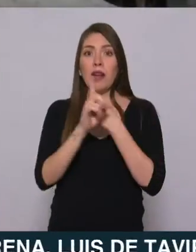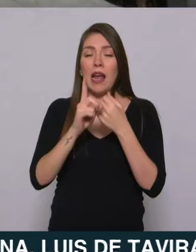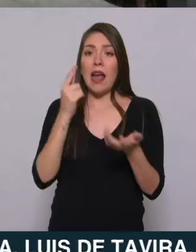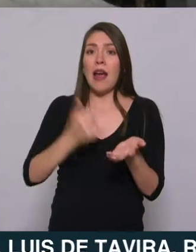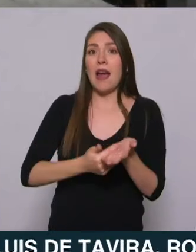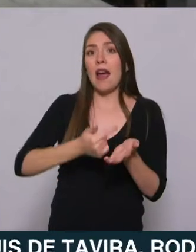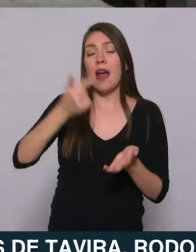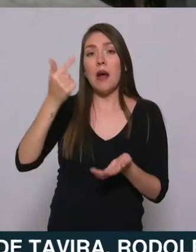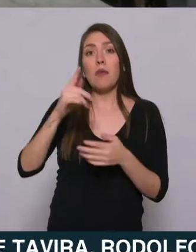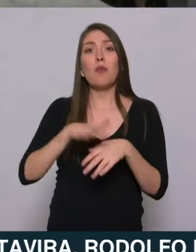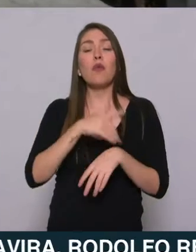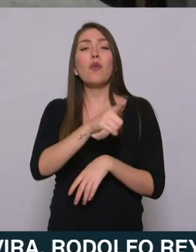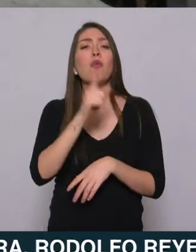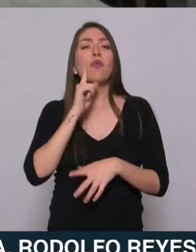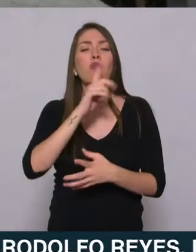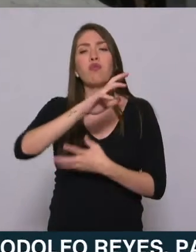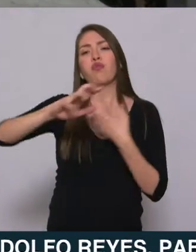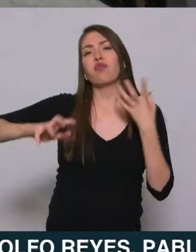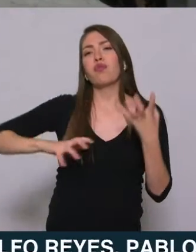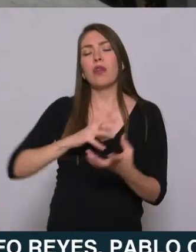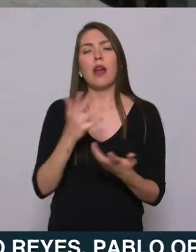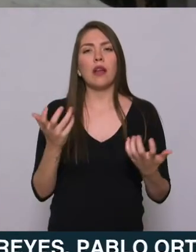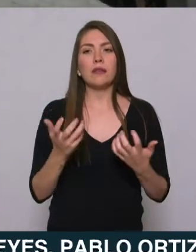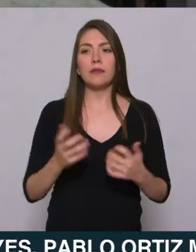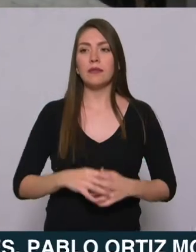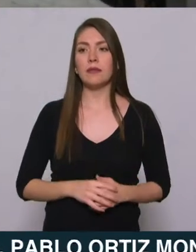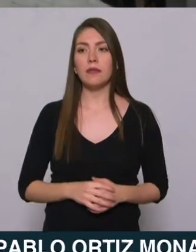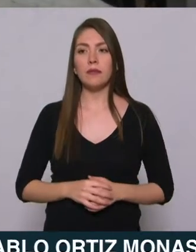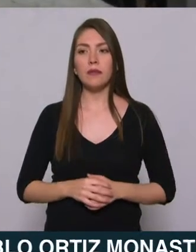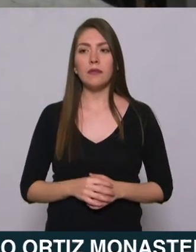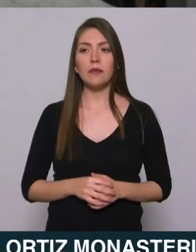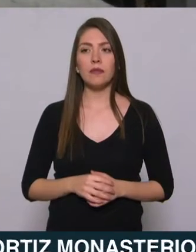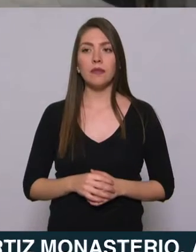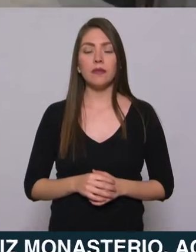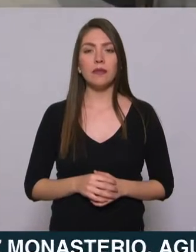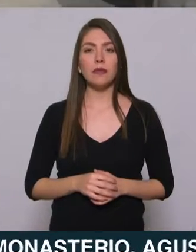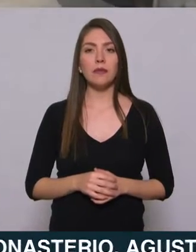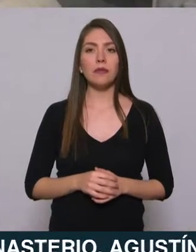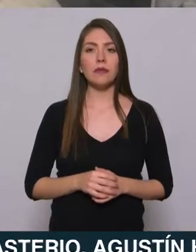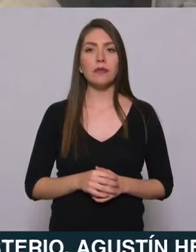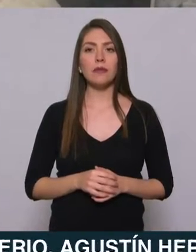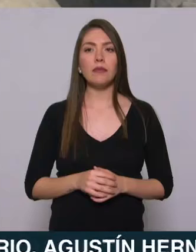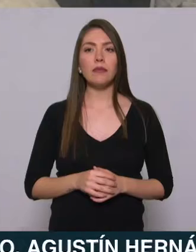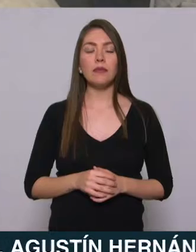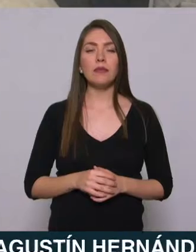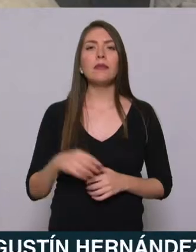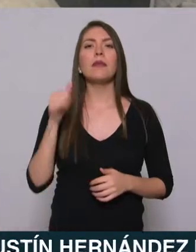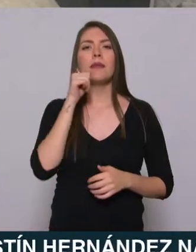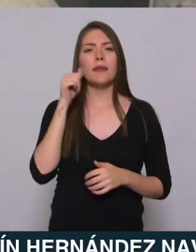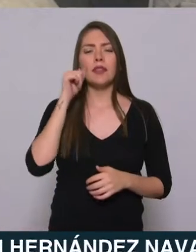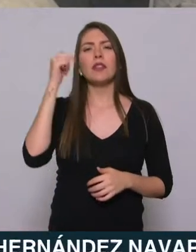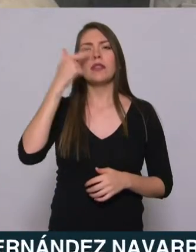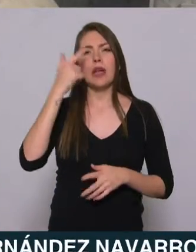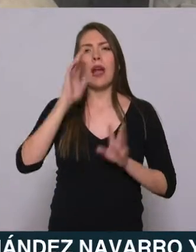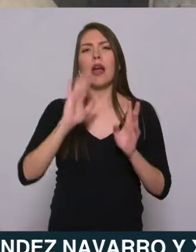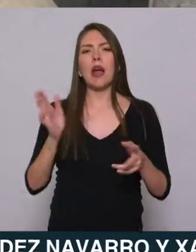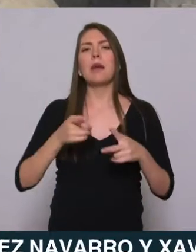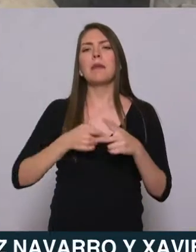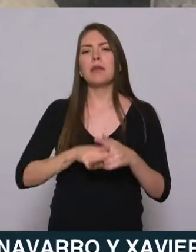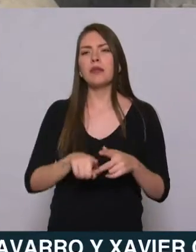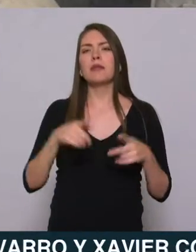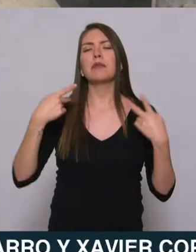las feministas ocasionaron. Anoche ya hicieron un avance en la limpieza personal del gobierno de la